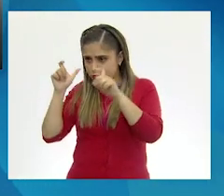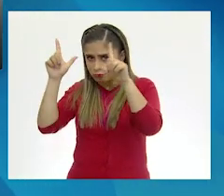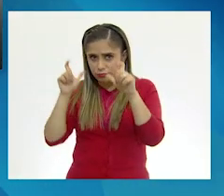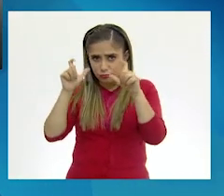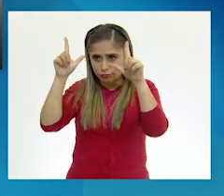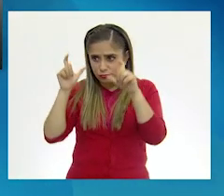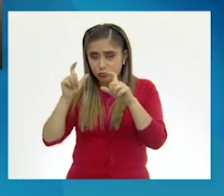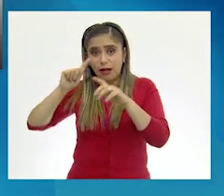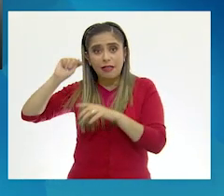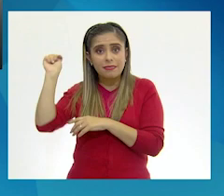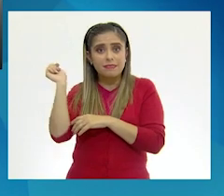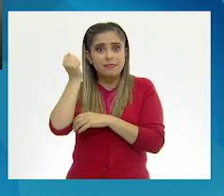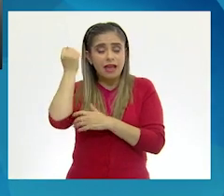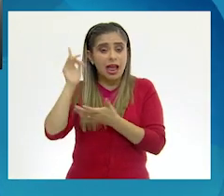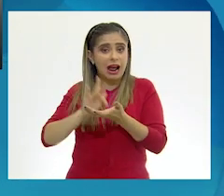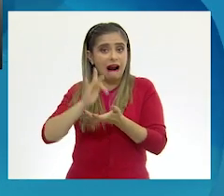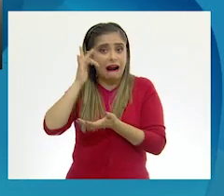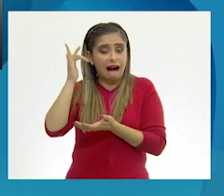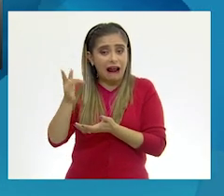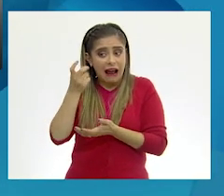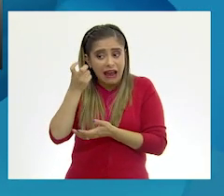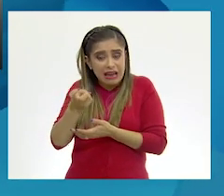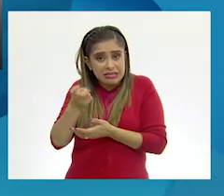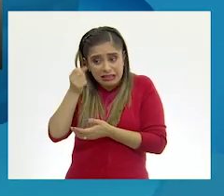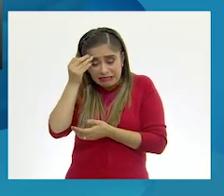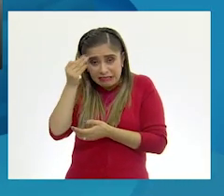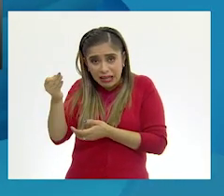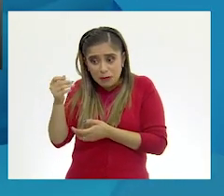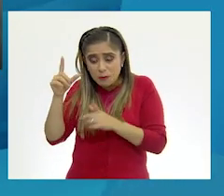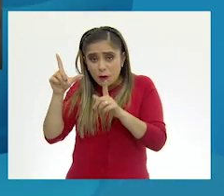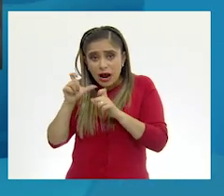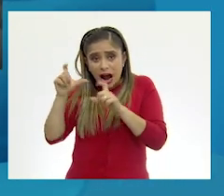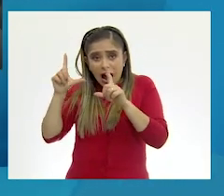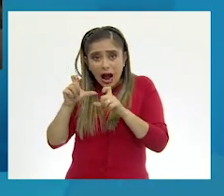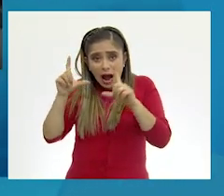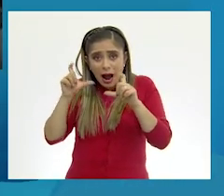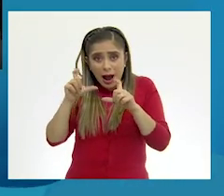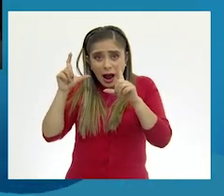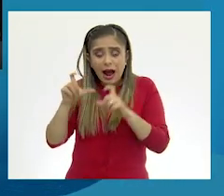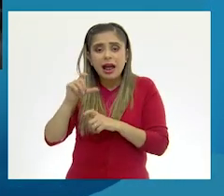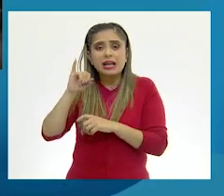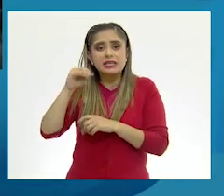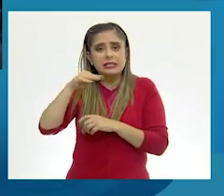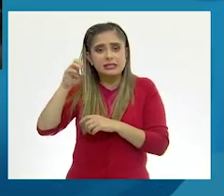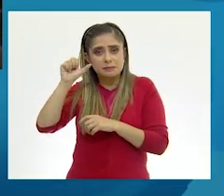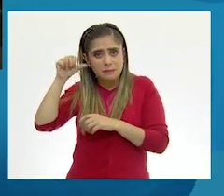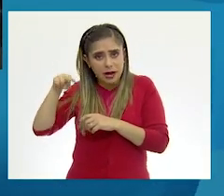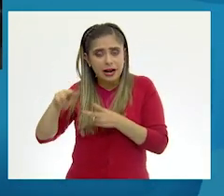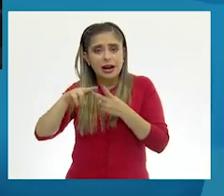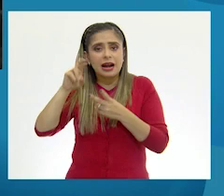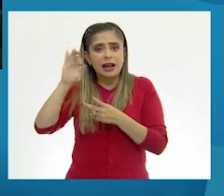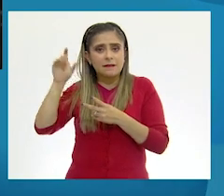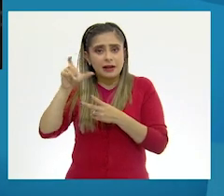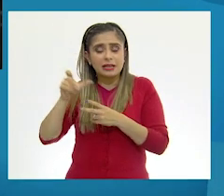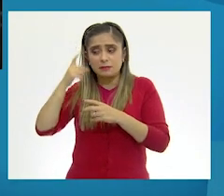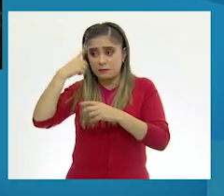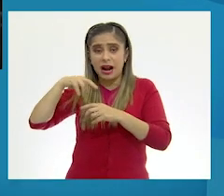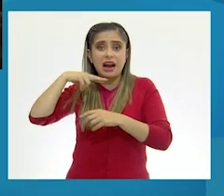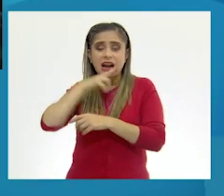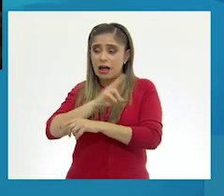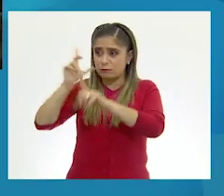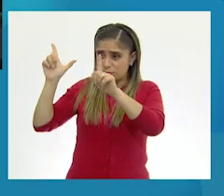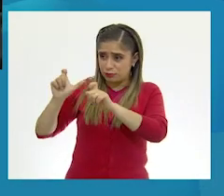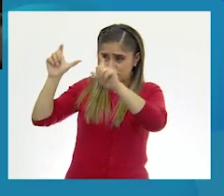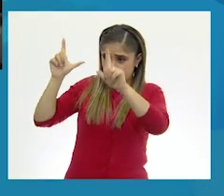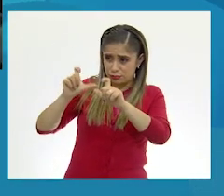valieron de la tecnología más avanzada del momento y utilizaron cámaras Eastman y Graflex para tomar instantáneas de los eventos